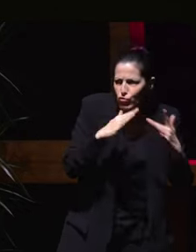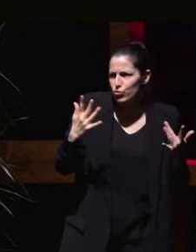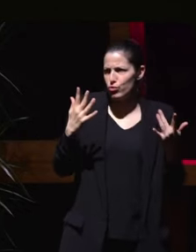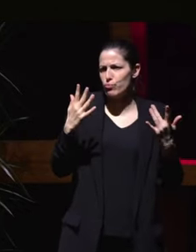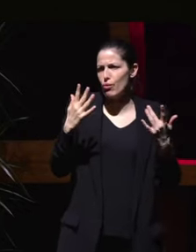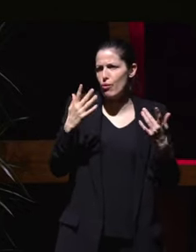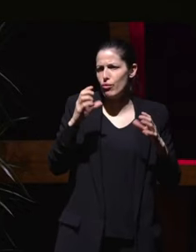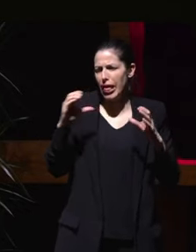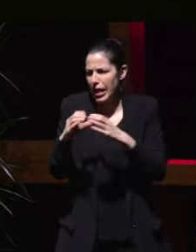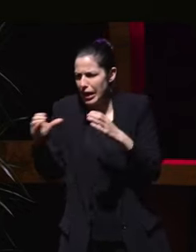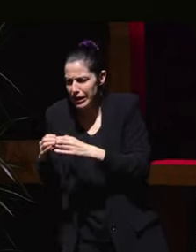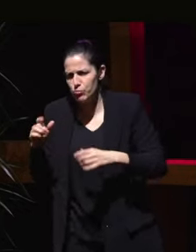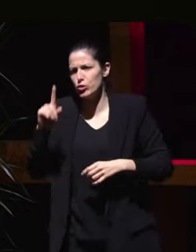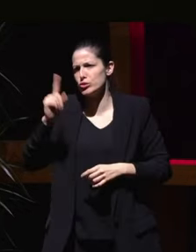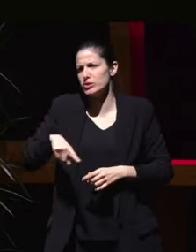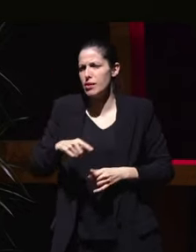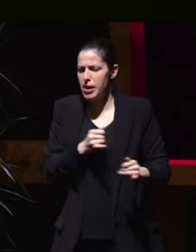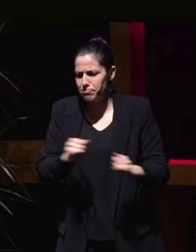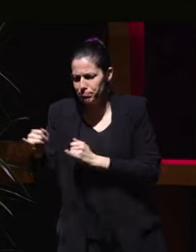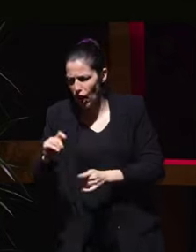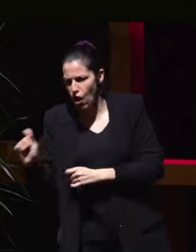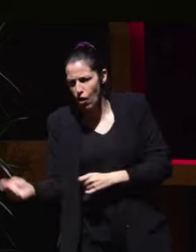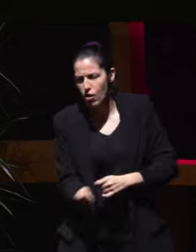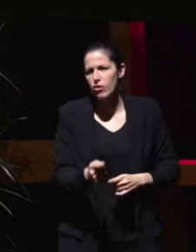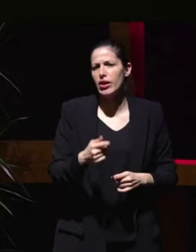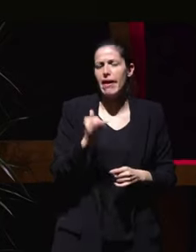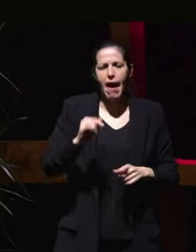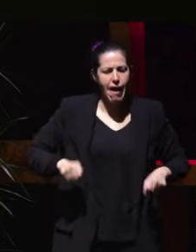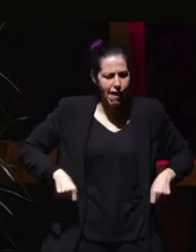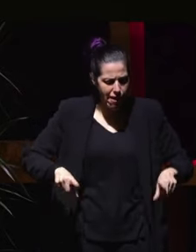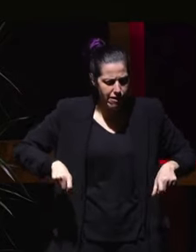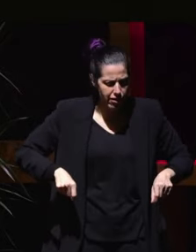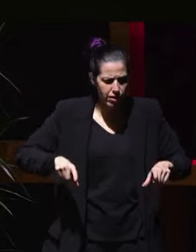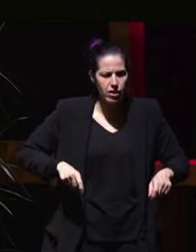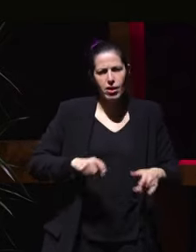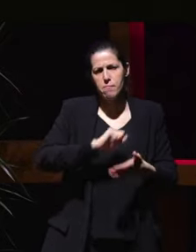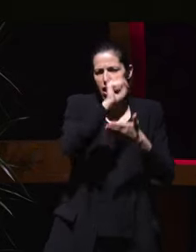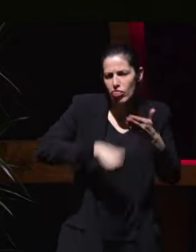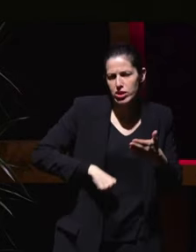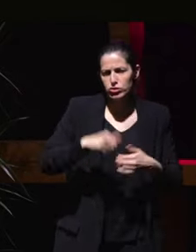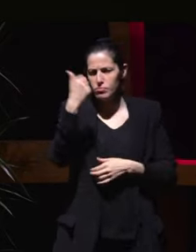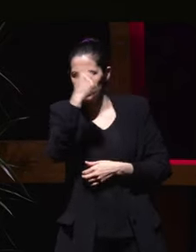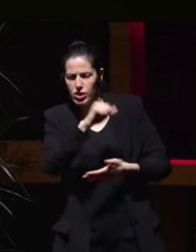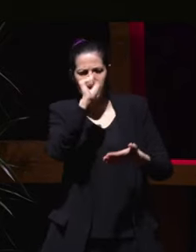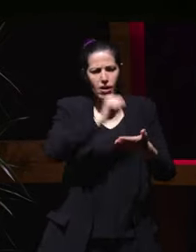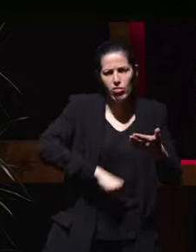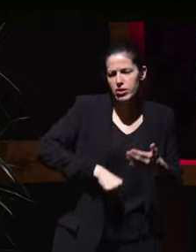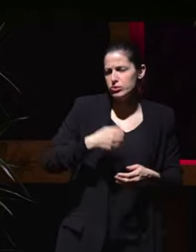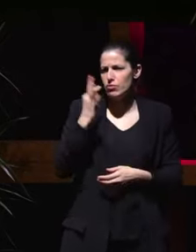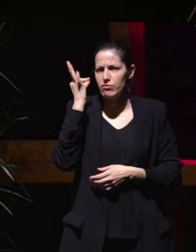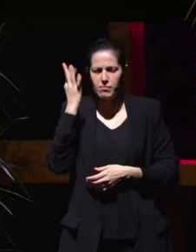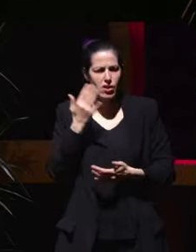Celta B, tiñamos hockey na máxima categoría, baloncesto en cadeira de rodas, baloncesto feminino, baloncesto masculino, había de todo. Entón, tiñas